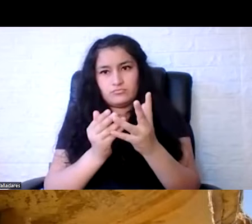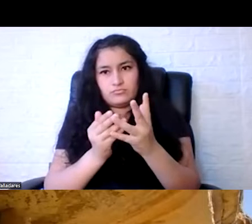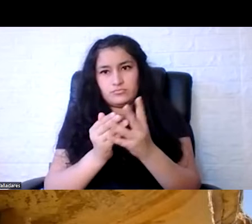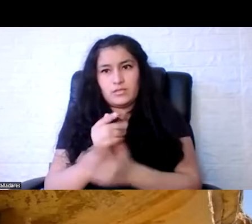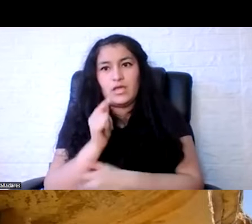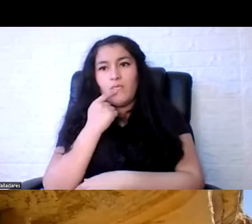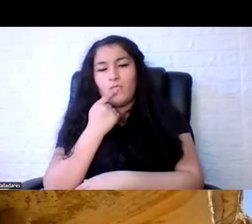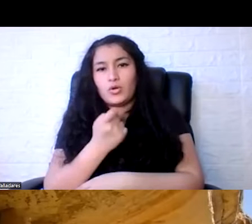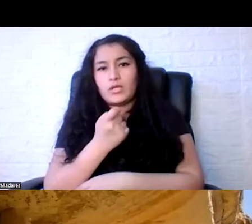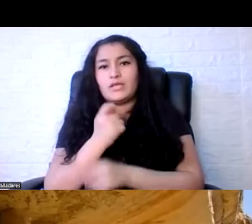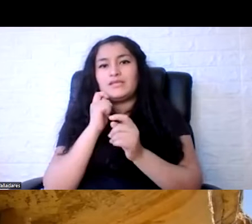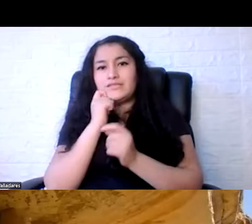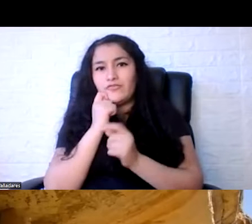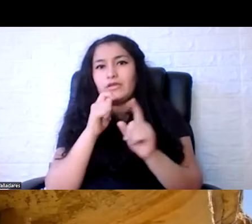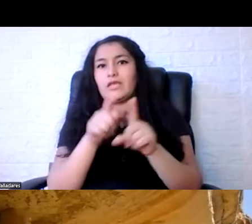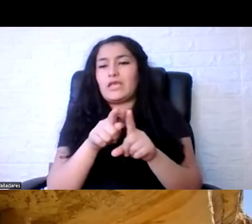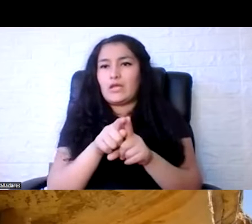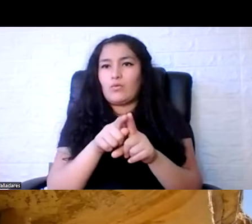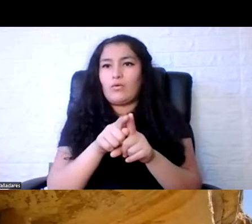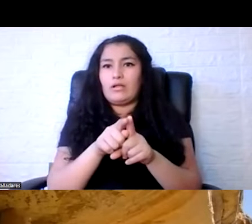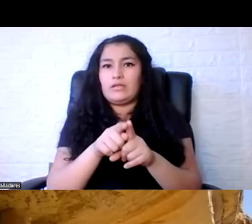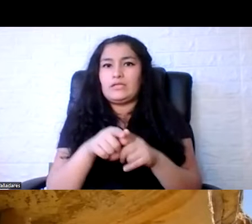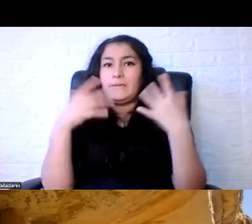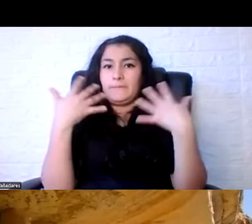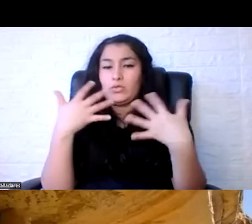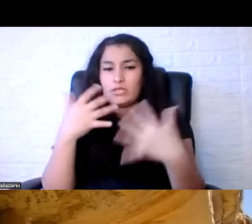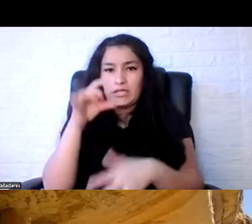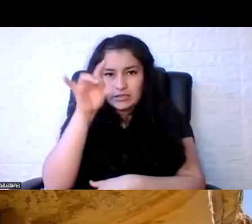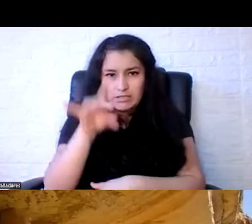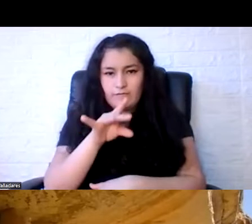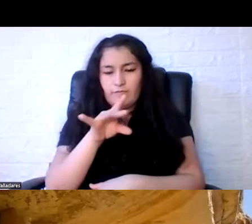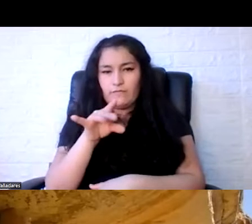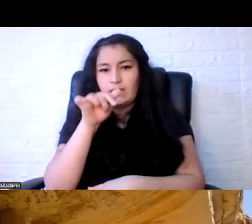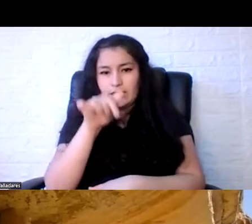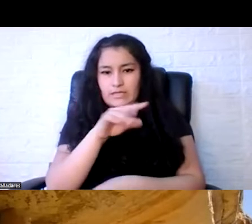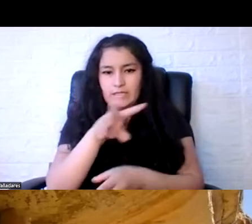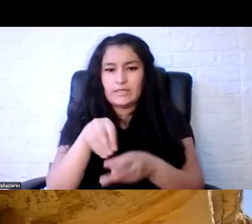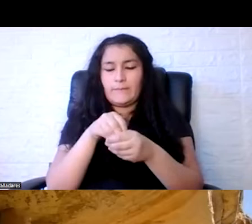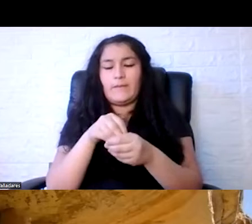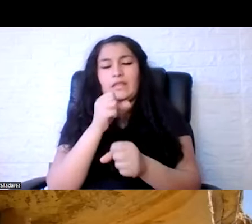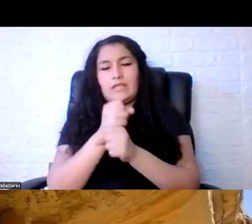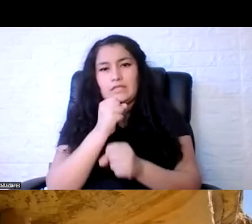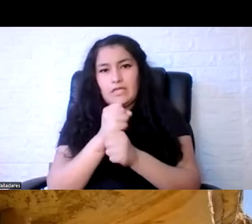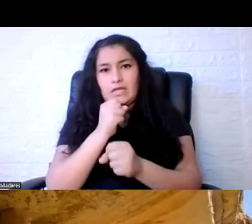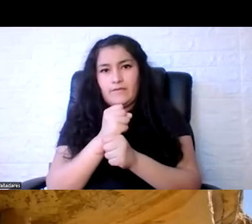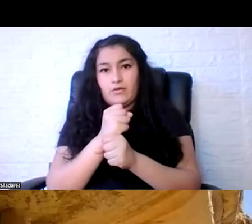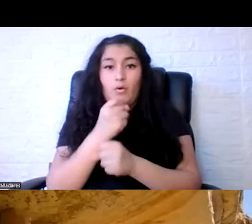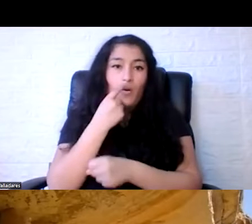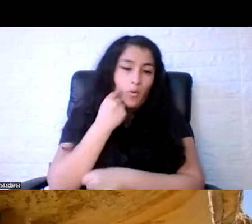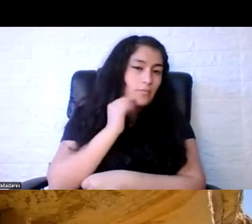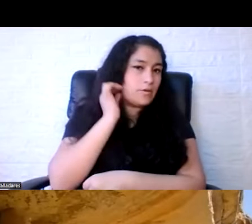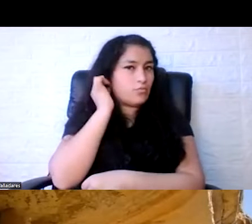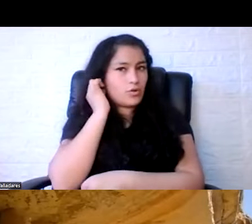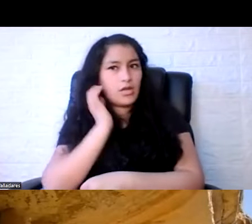es una gran ancla laboral para tanto para hombres como mujeres que permanecen en la